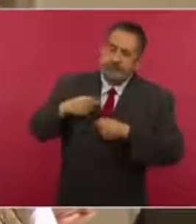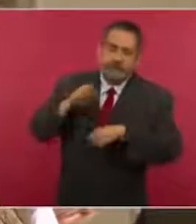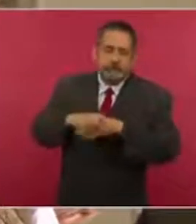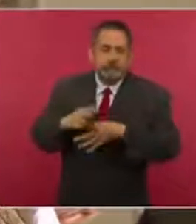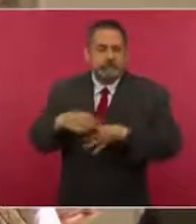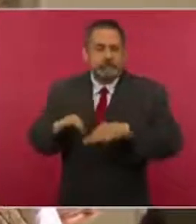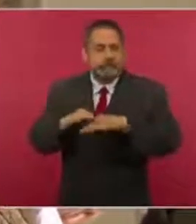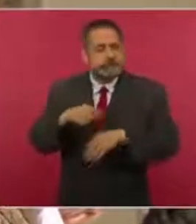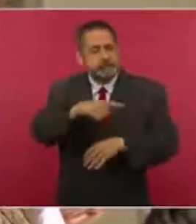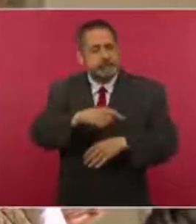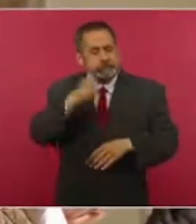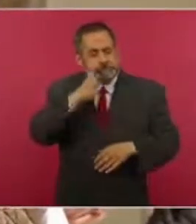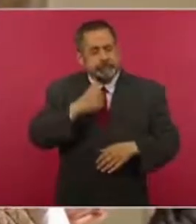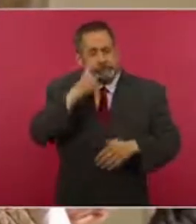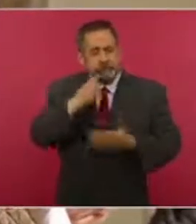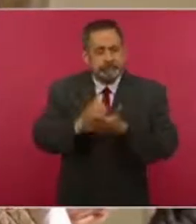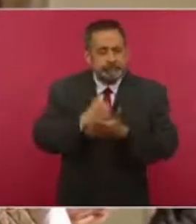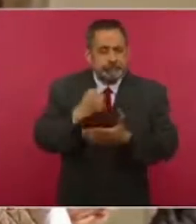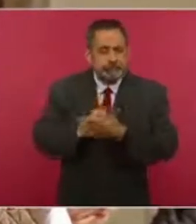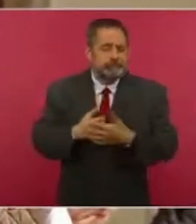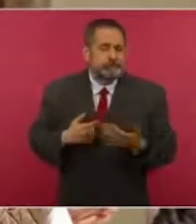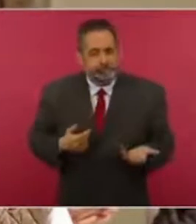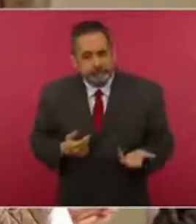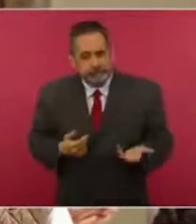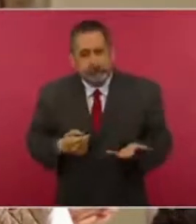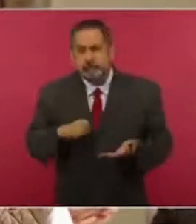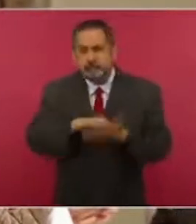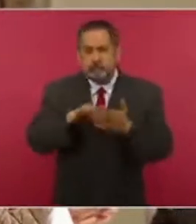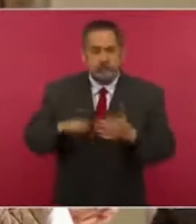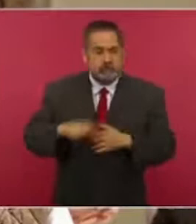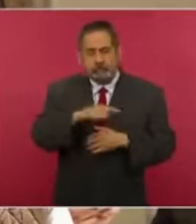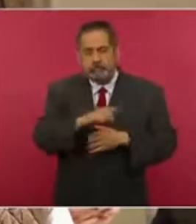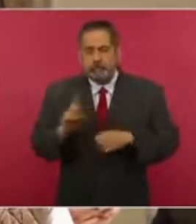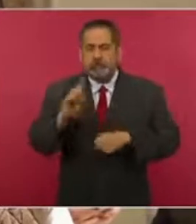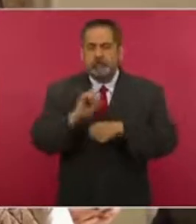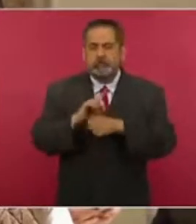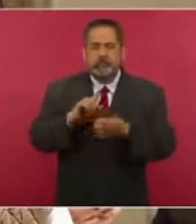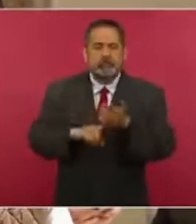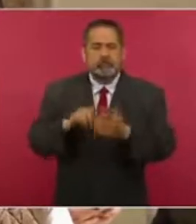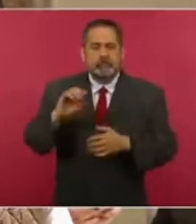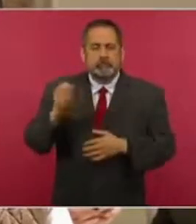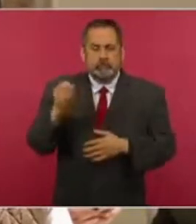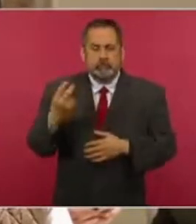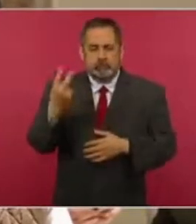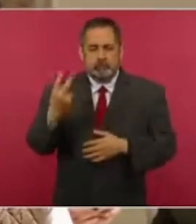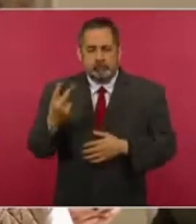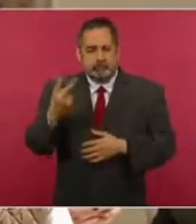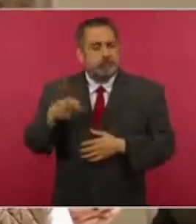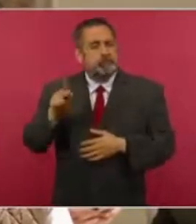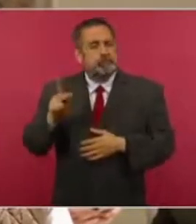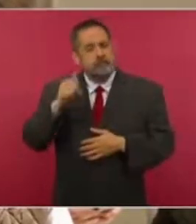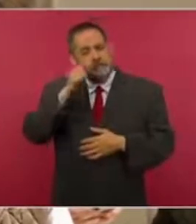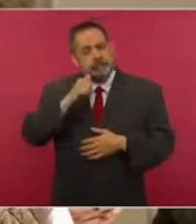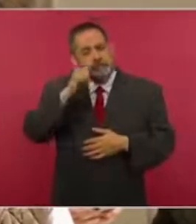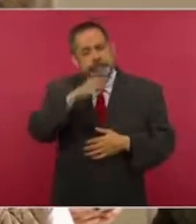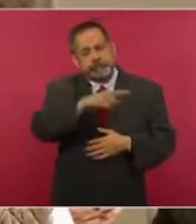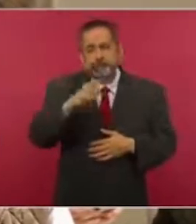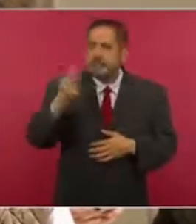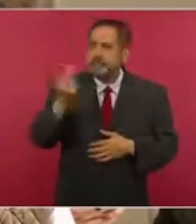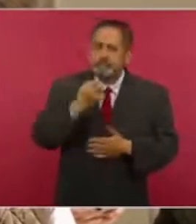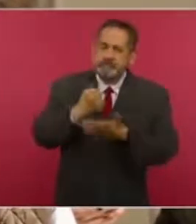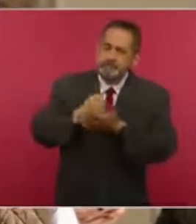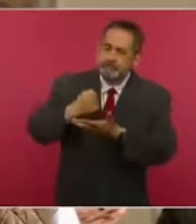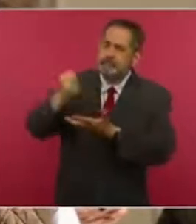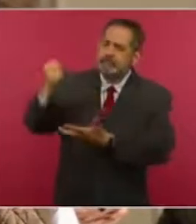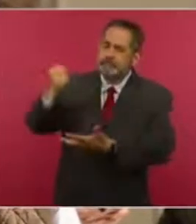Estas movilizaciones que hacen, bueno, en este caso era la protesta del 2 de octubre, pero generalmente son por presupuesto,